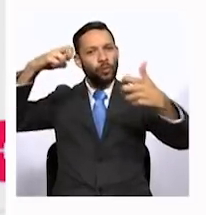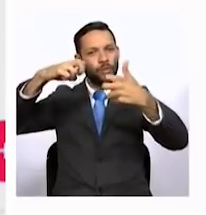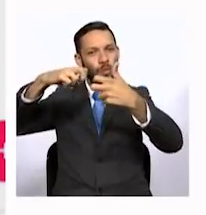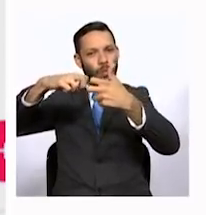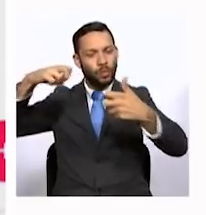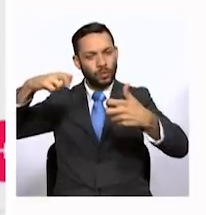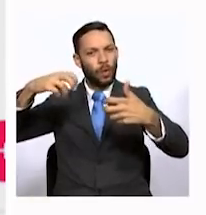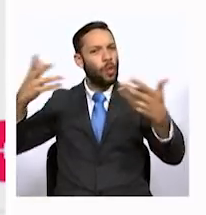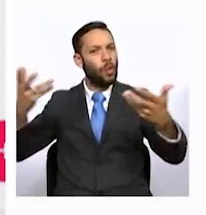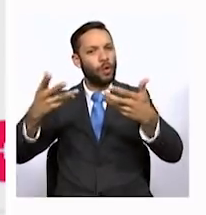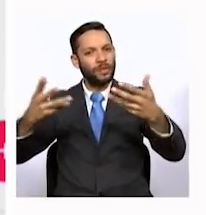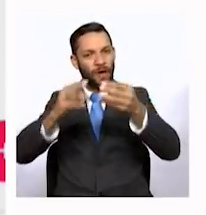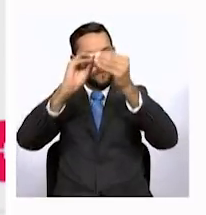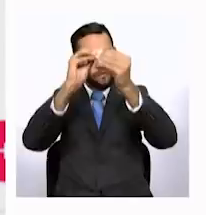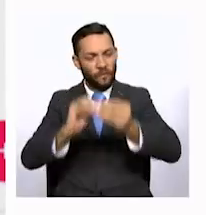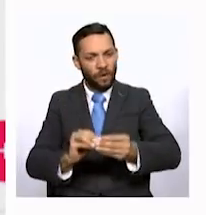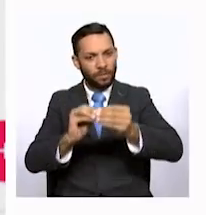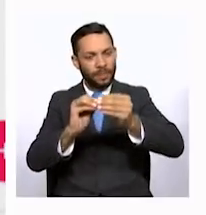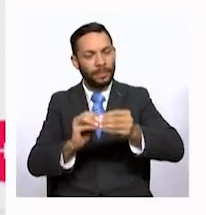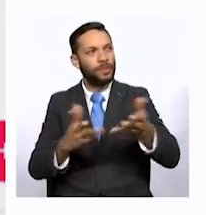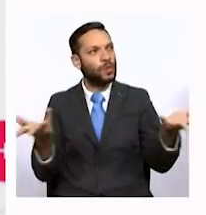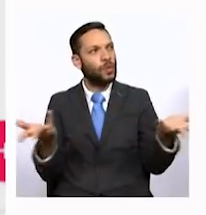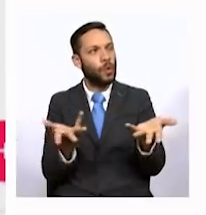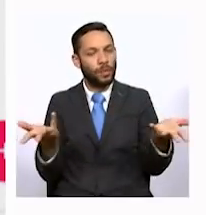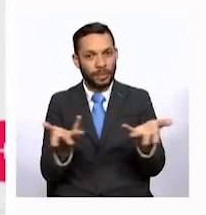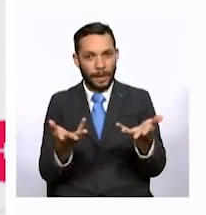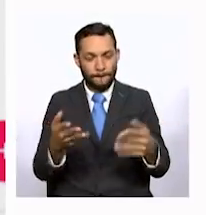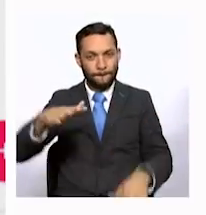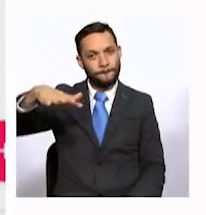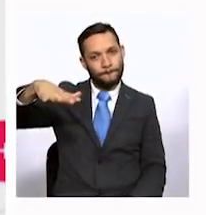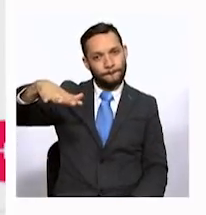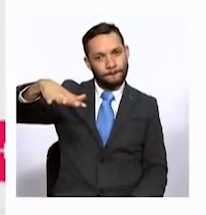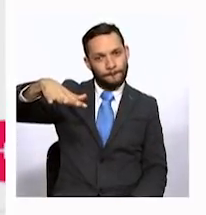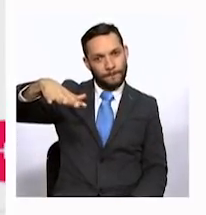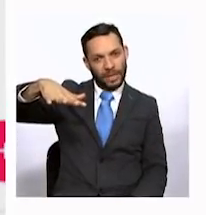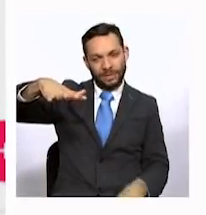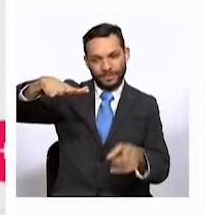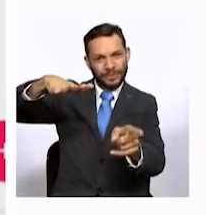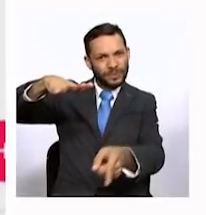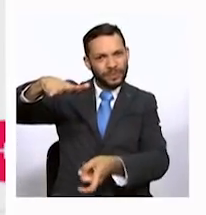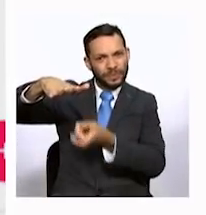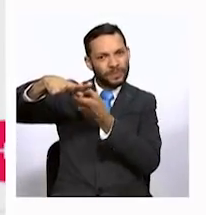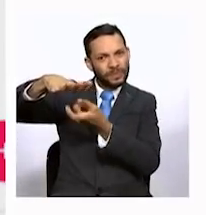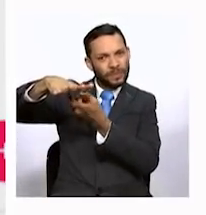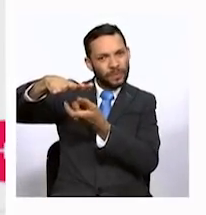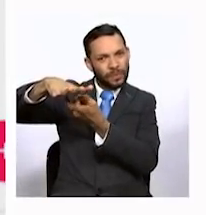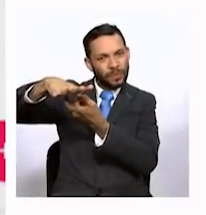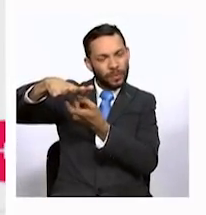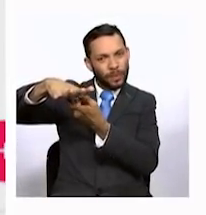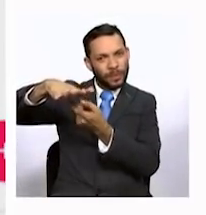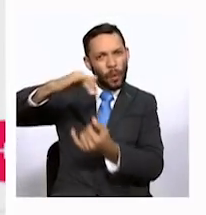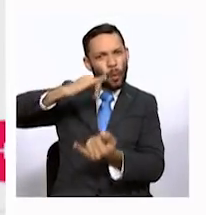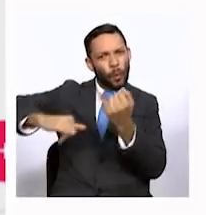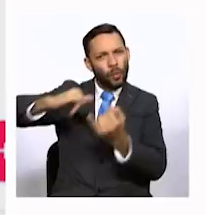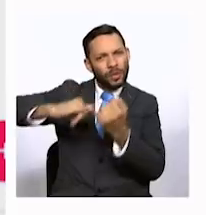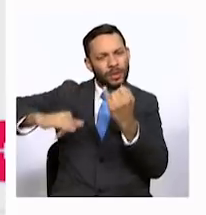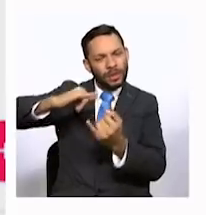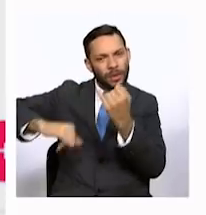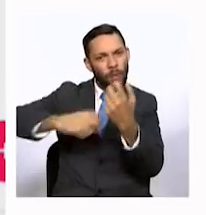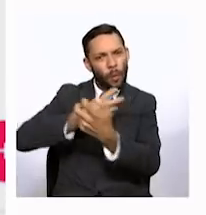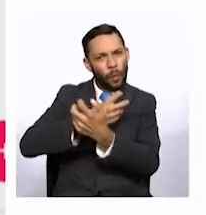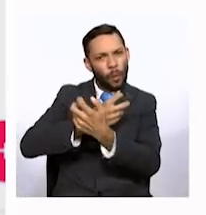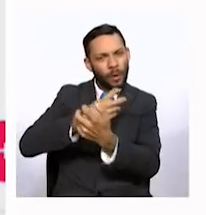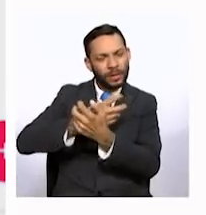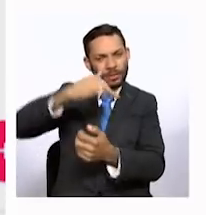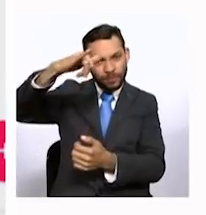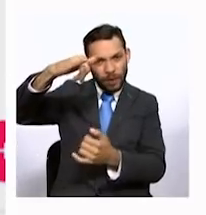se inserta o se pega en esta zona. Miren, aquí tenemos la zona que se conoce como espolón calcáneo, es la puntica que ustedes ven que les estoy dibujando